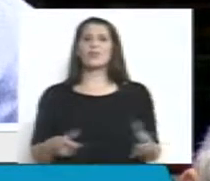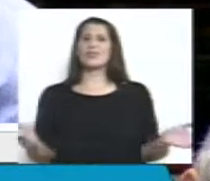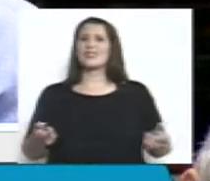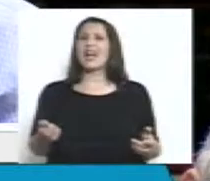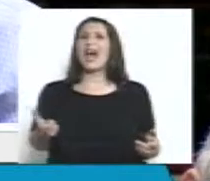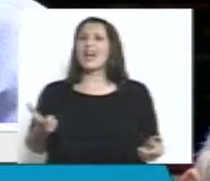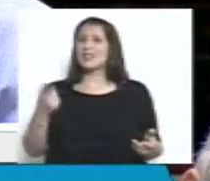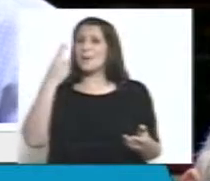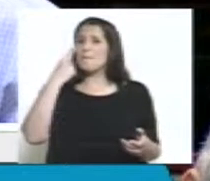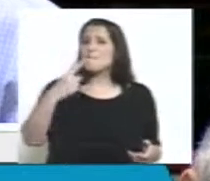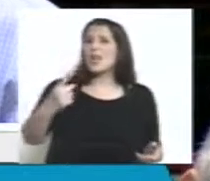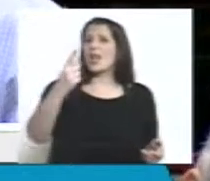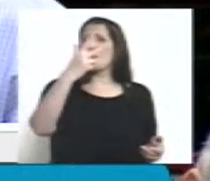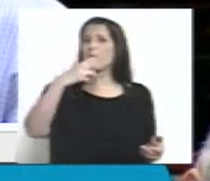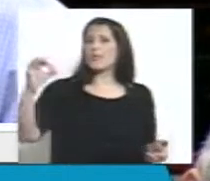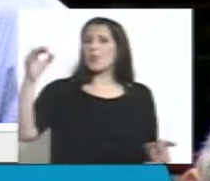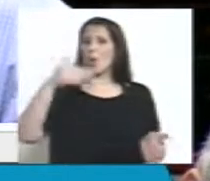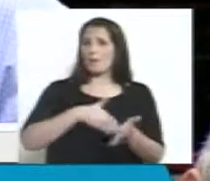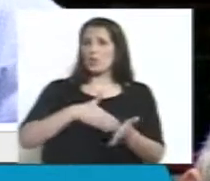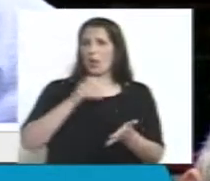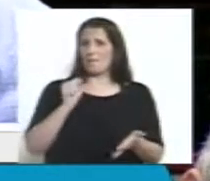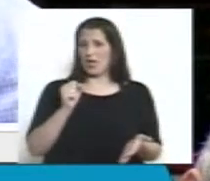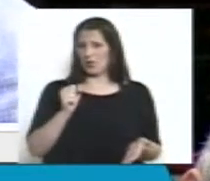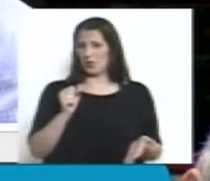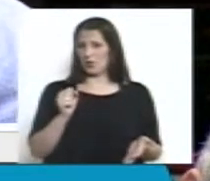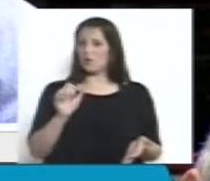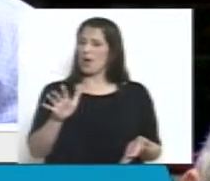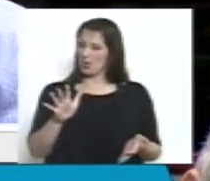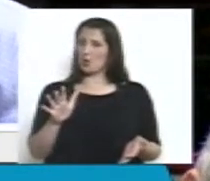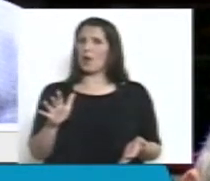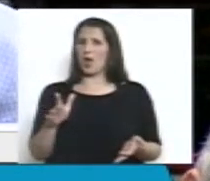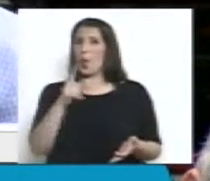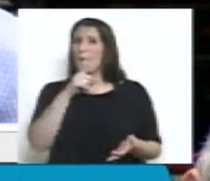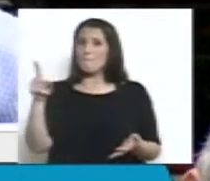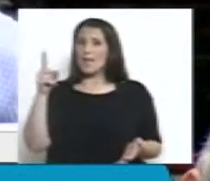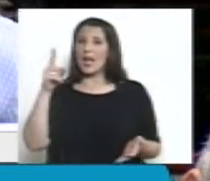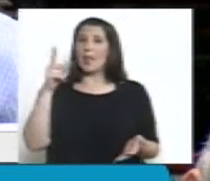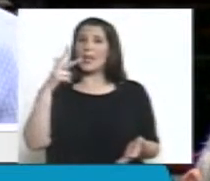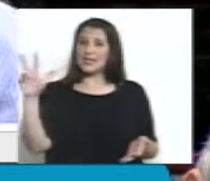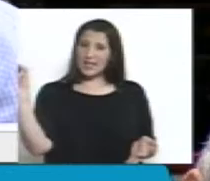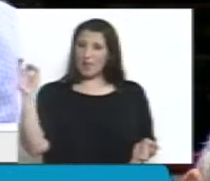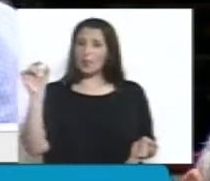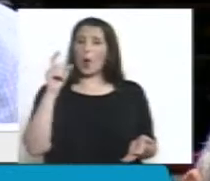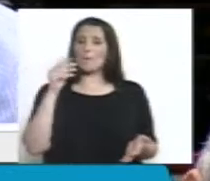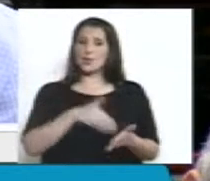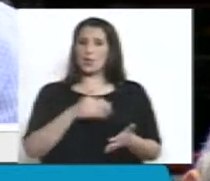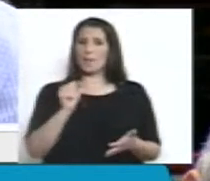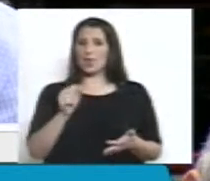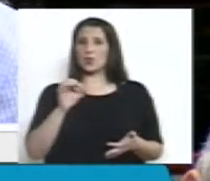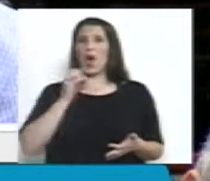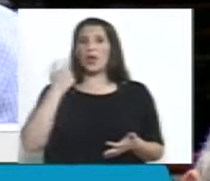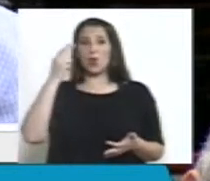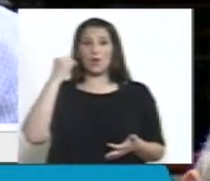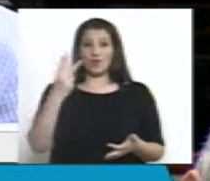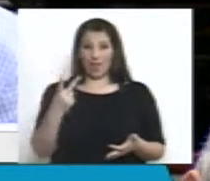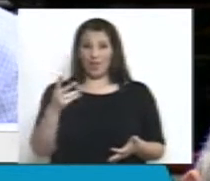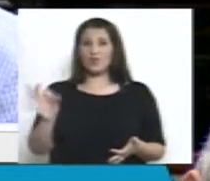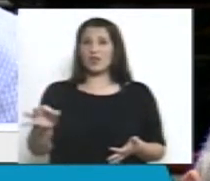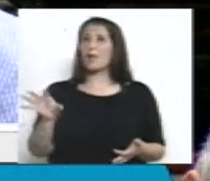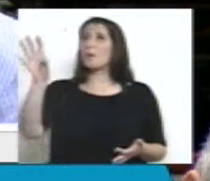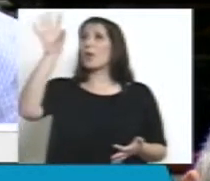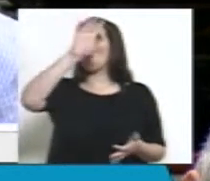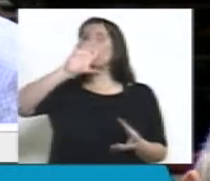casi 1.300 millones de pesos. 1.300 millones de pesos del año 92. ¿Saben cuánto van a cobrar las